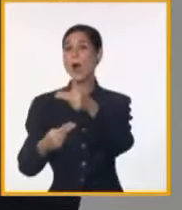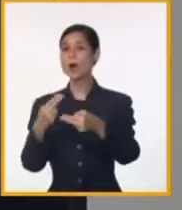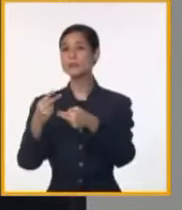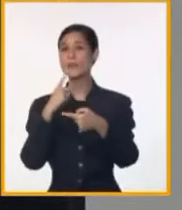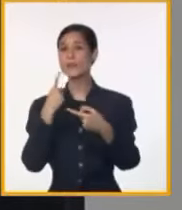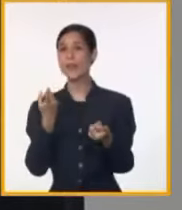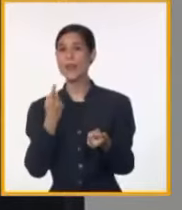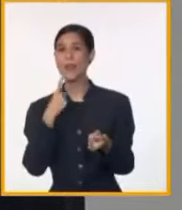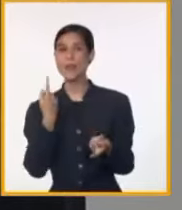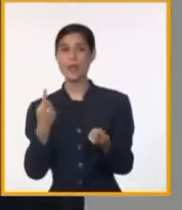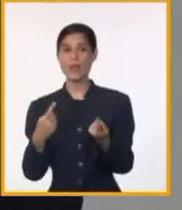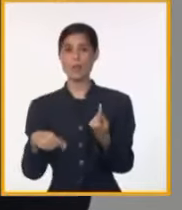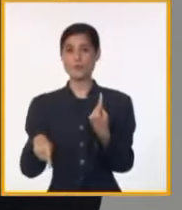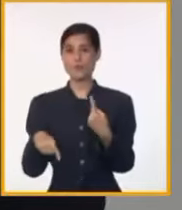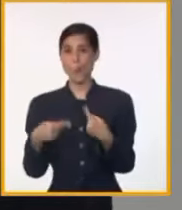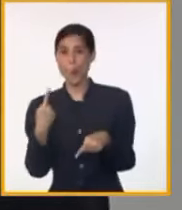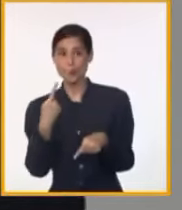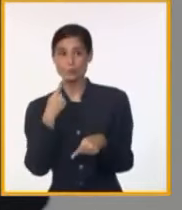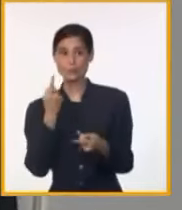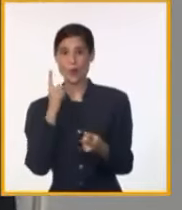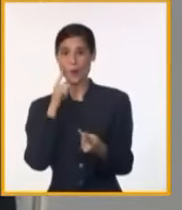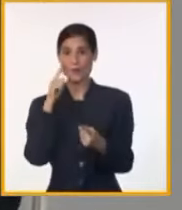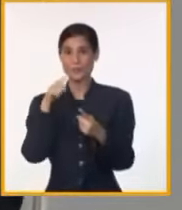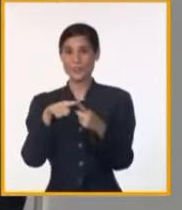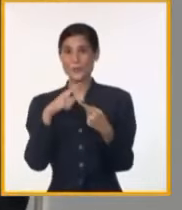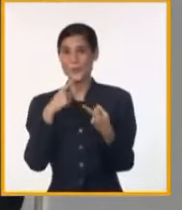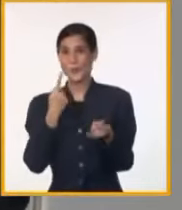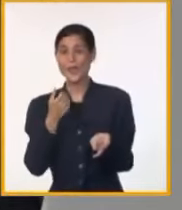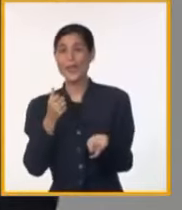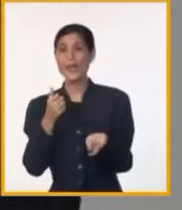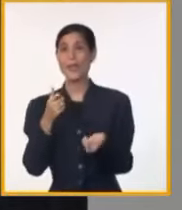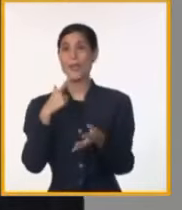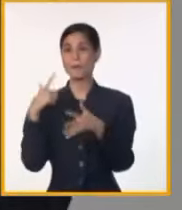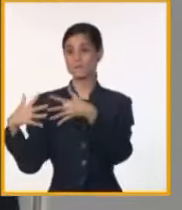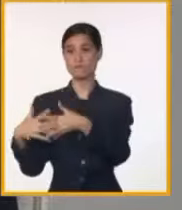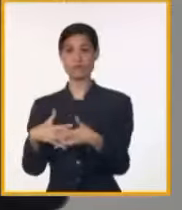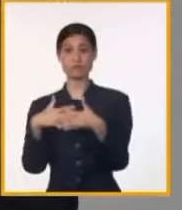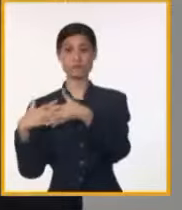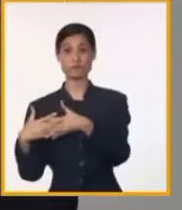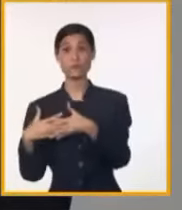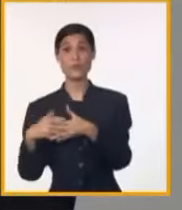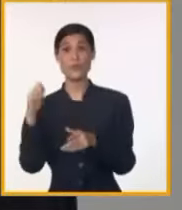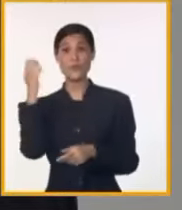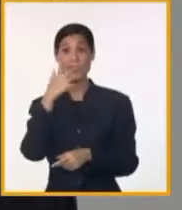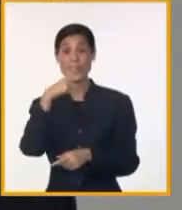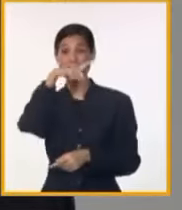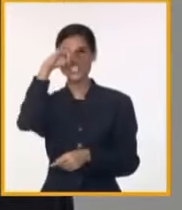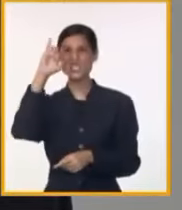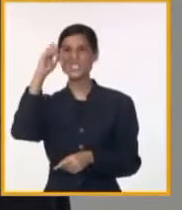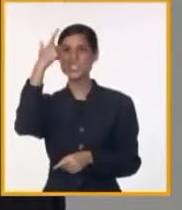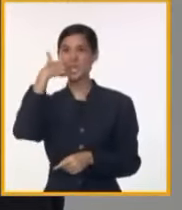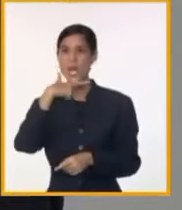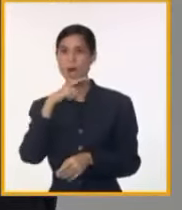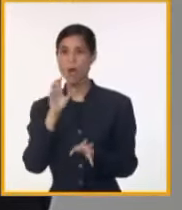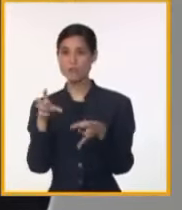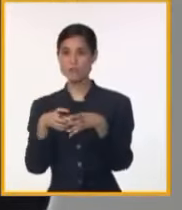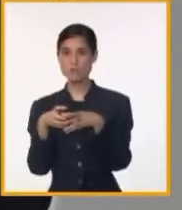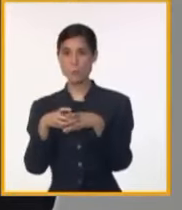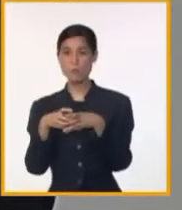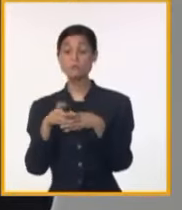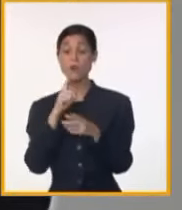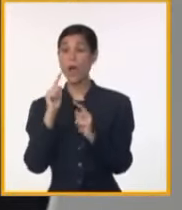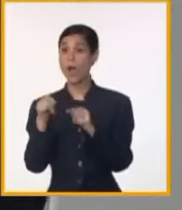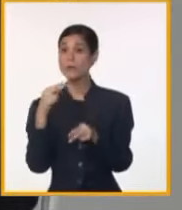la conspiración británico norteamericana la haía y los servicios británicos